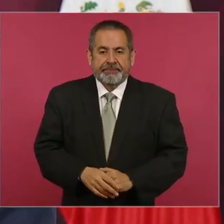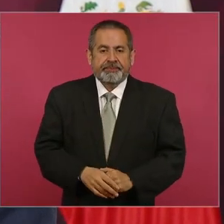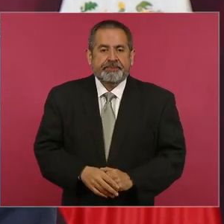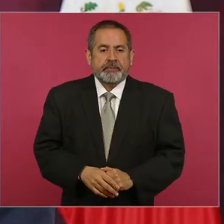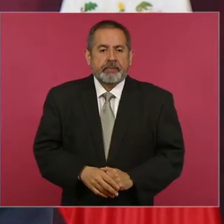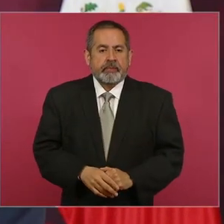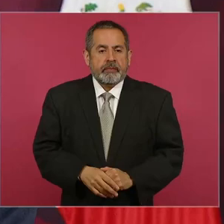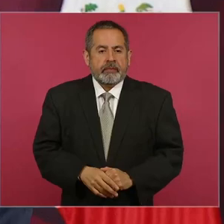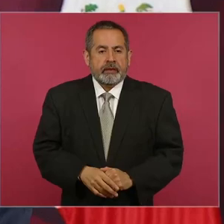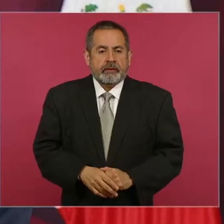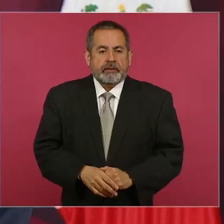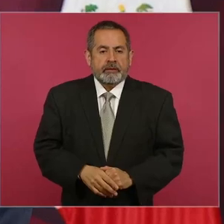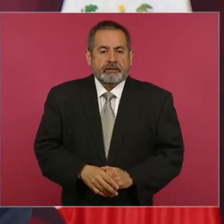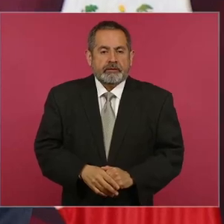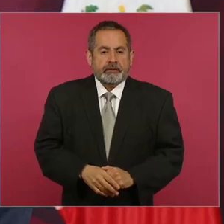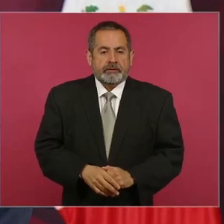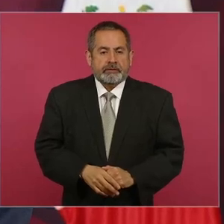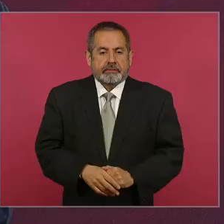Y